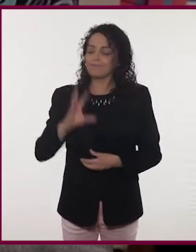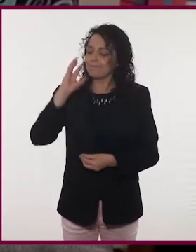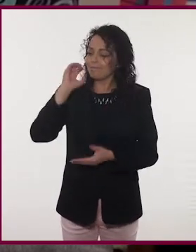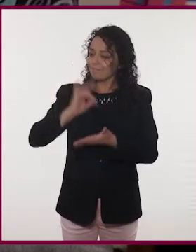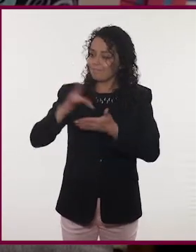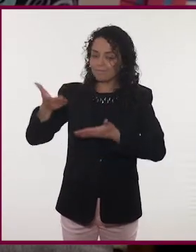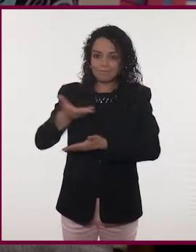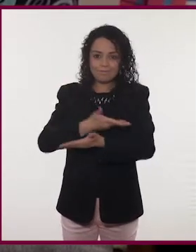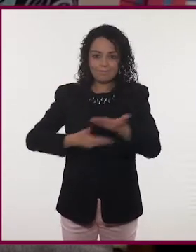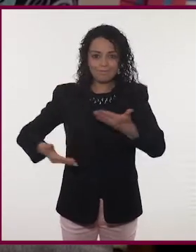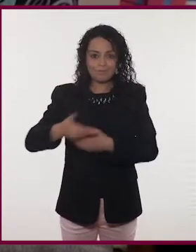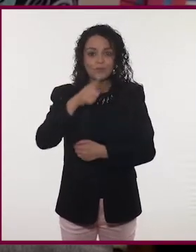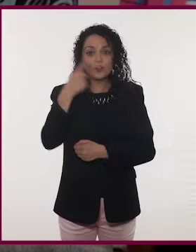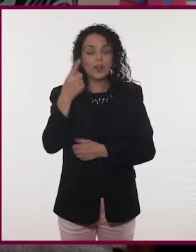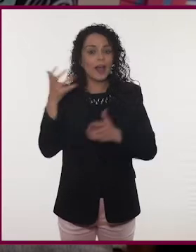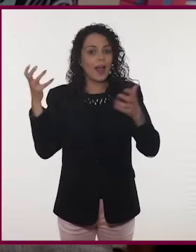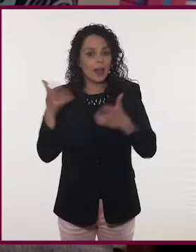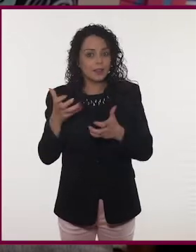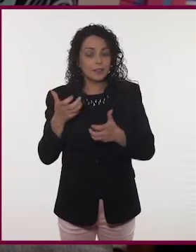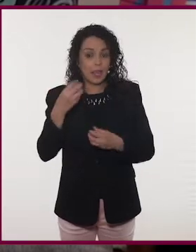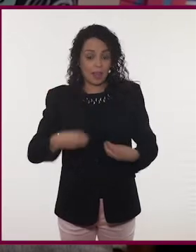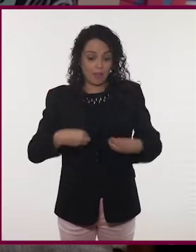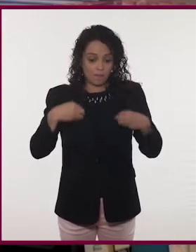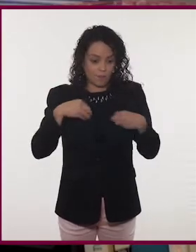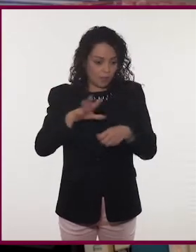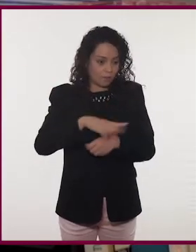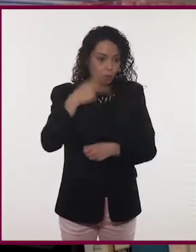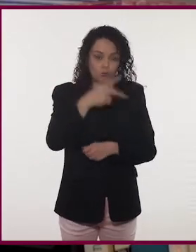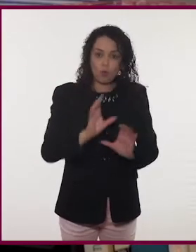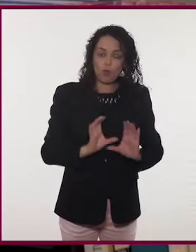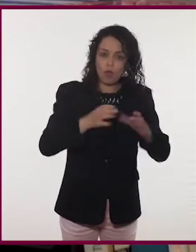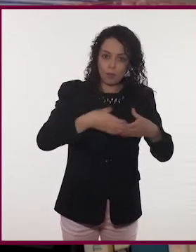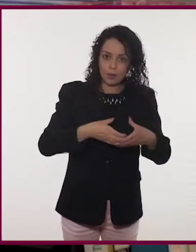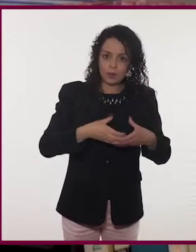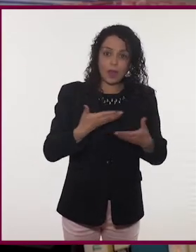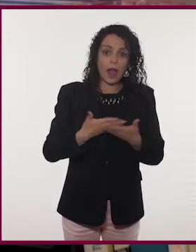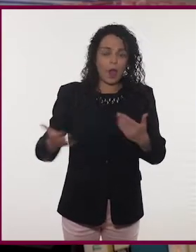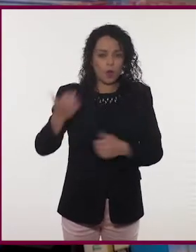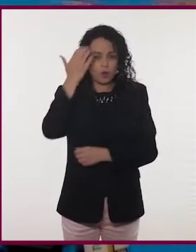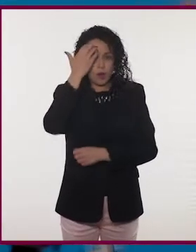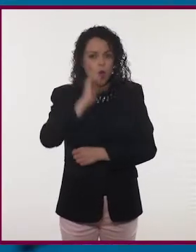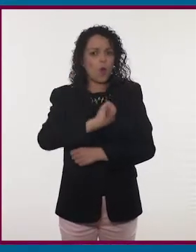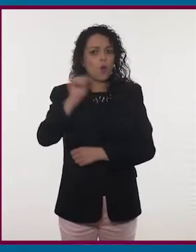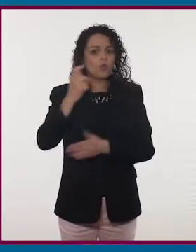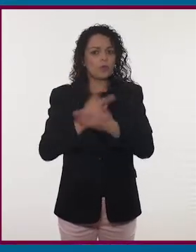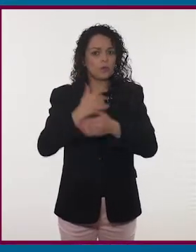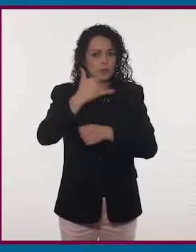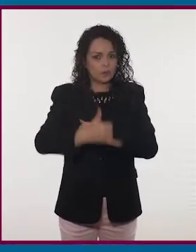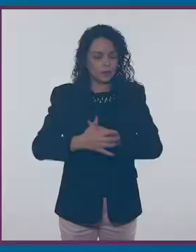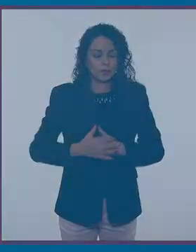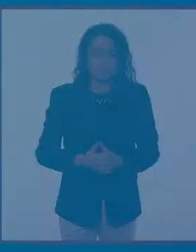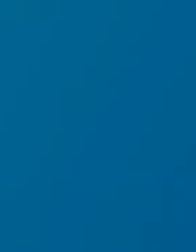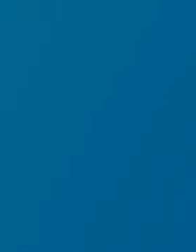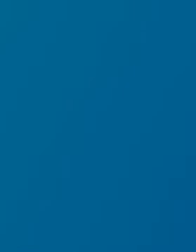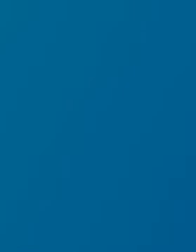por compartirnos lo que hacen y viven en su comunidad. Vamos a conocer otro proyecto.